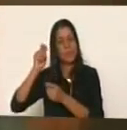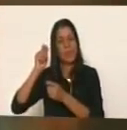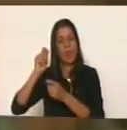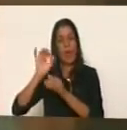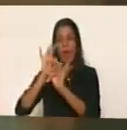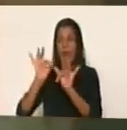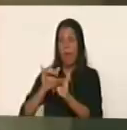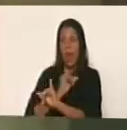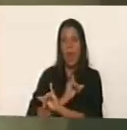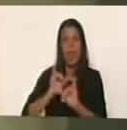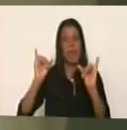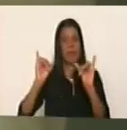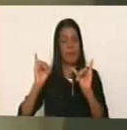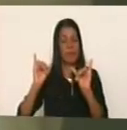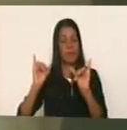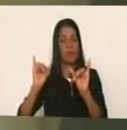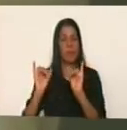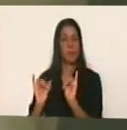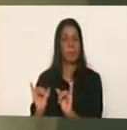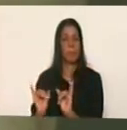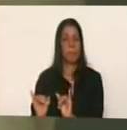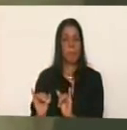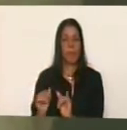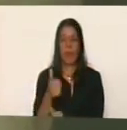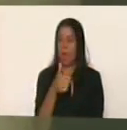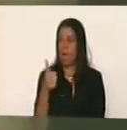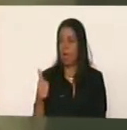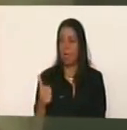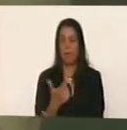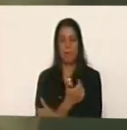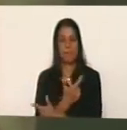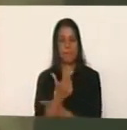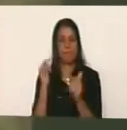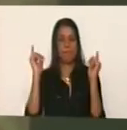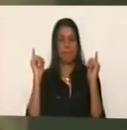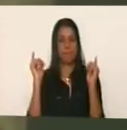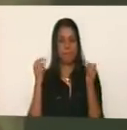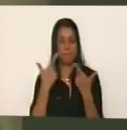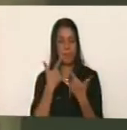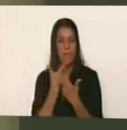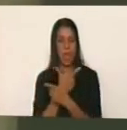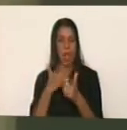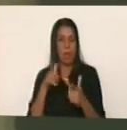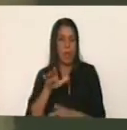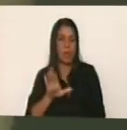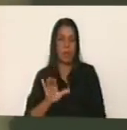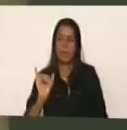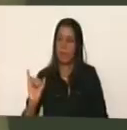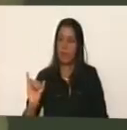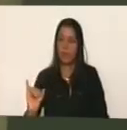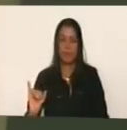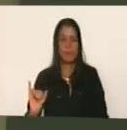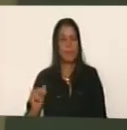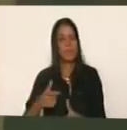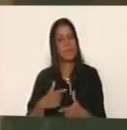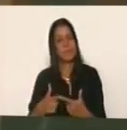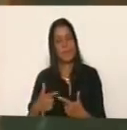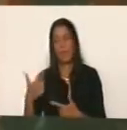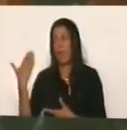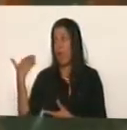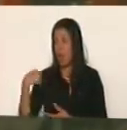soberana capaz de autodeterminarse en un ejercicio de libertad. De allí